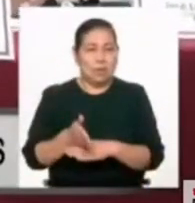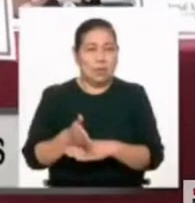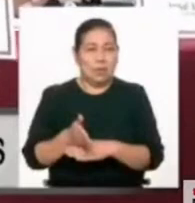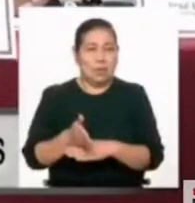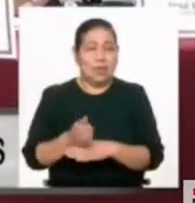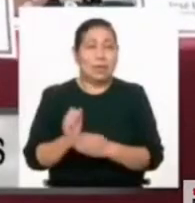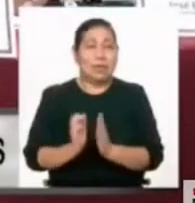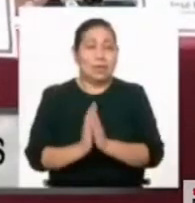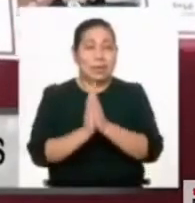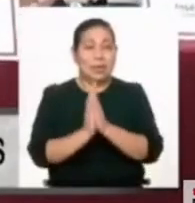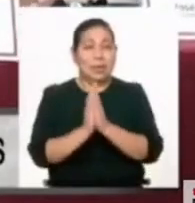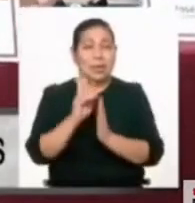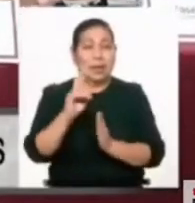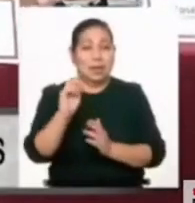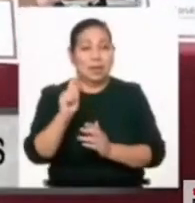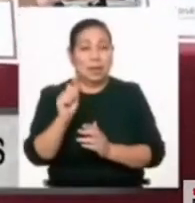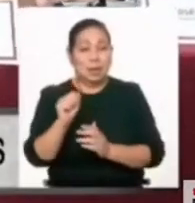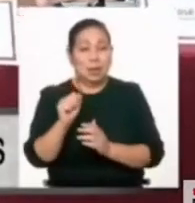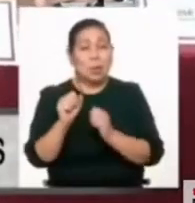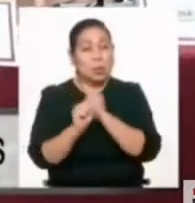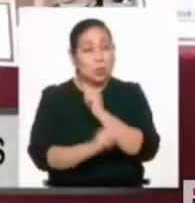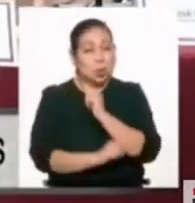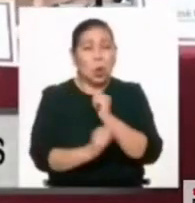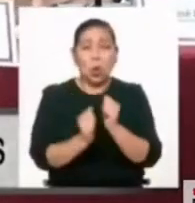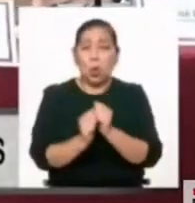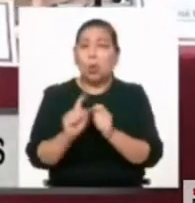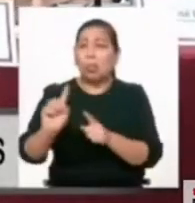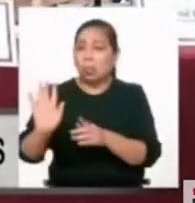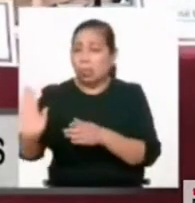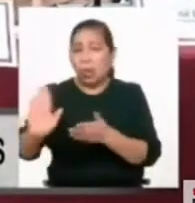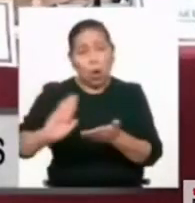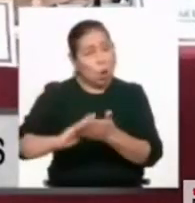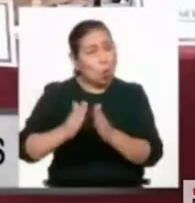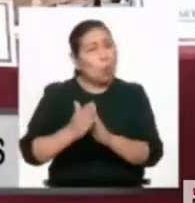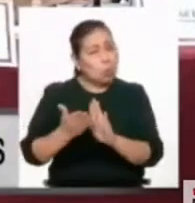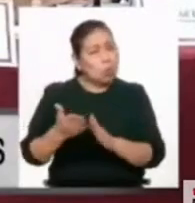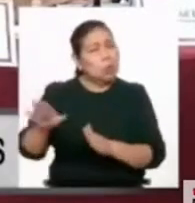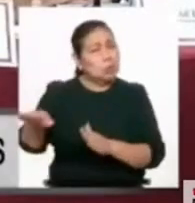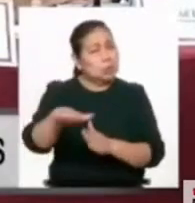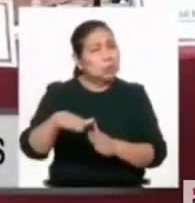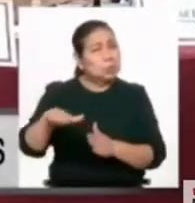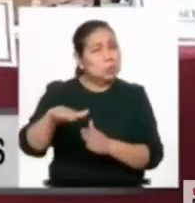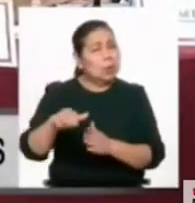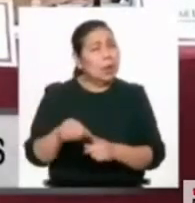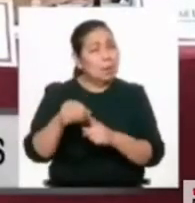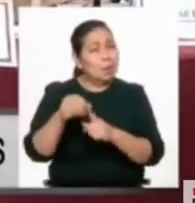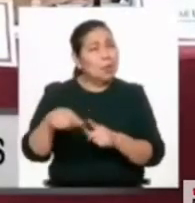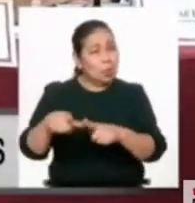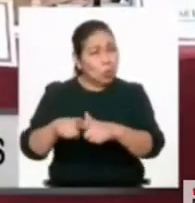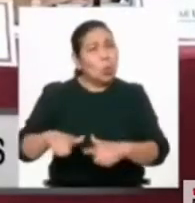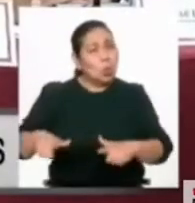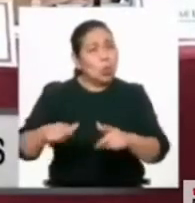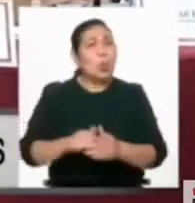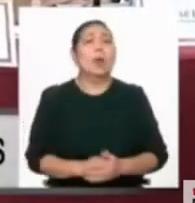en Santa Rita Sur y Pampamarca, en contacto directo con la comunidad, atendiendo una situación especial de la